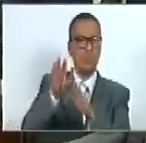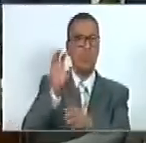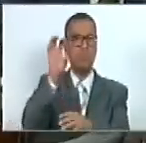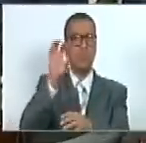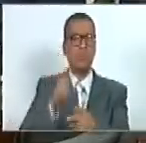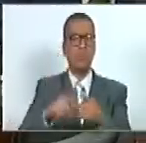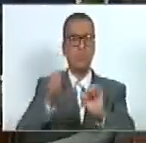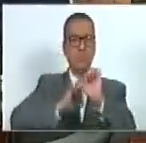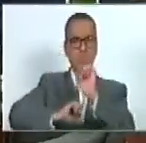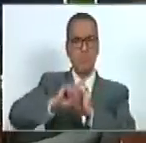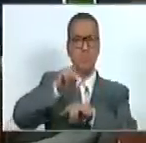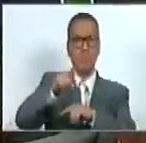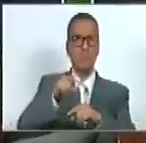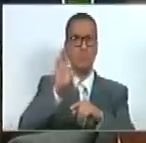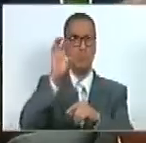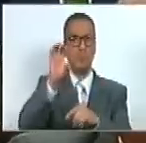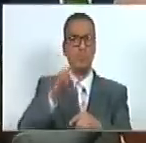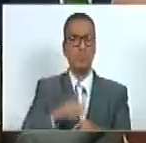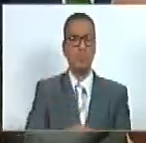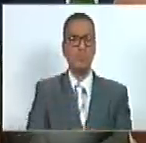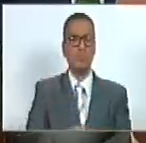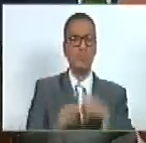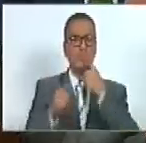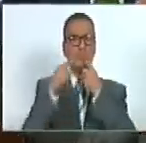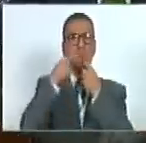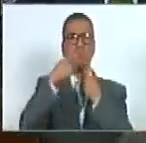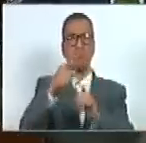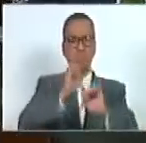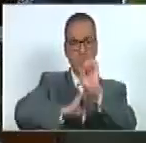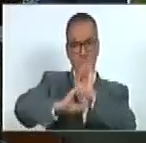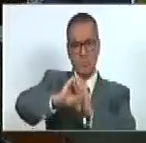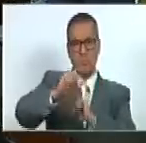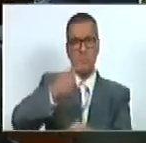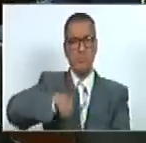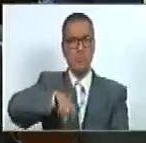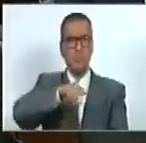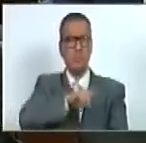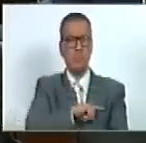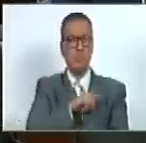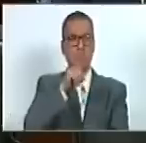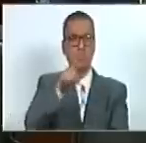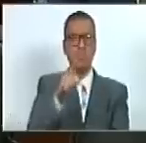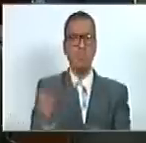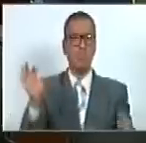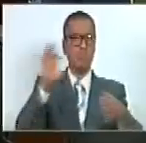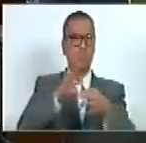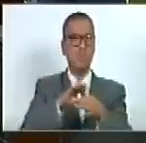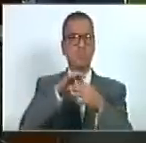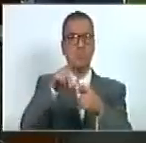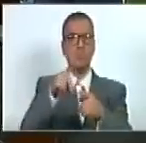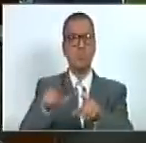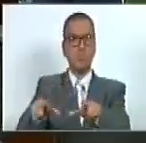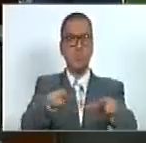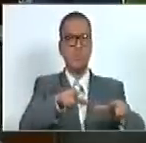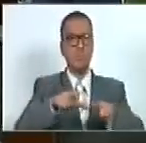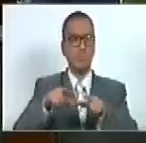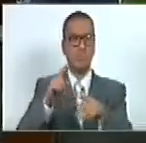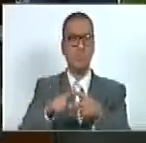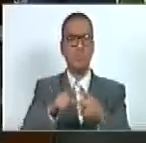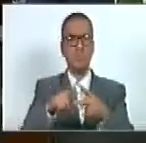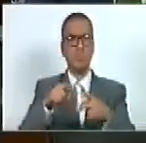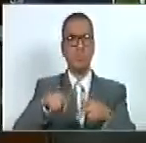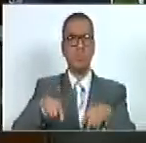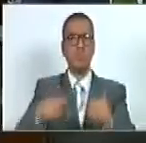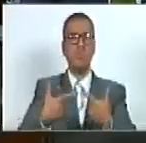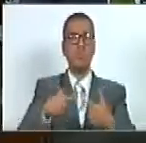de la defensa de la patria. De tal manera rechazamos que nos vinculen con sectores que son contrario a